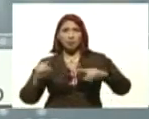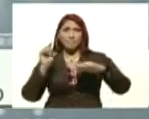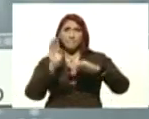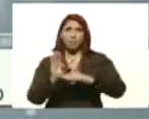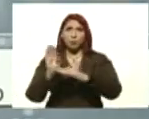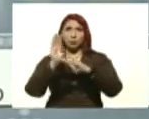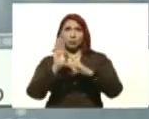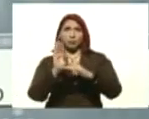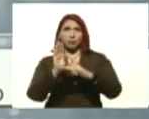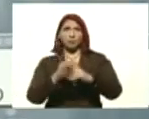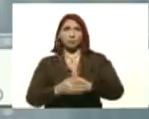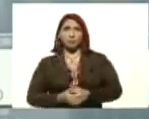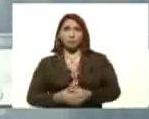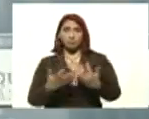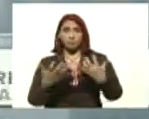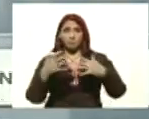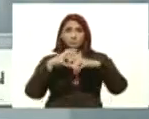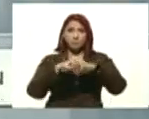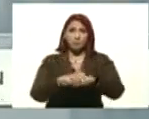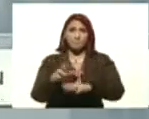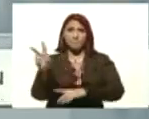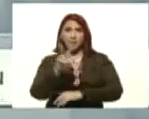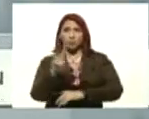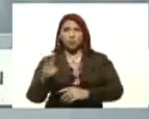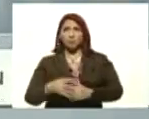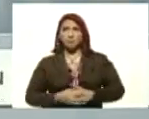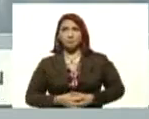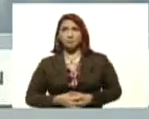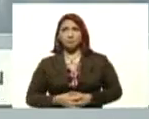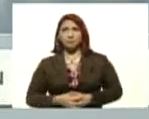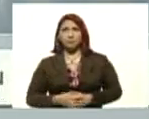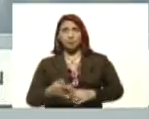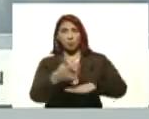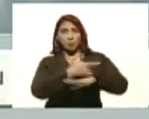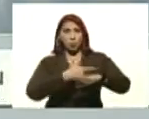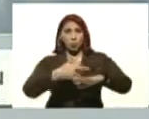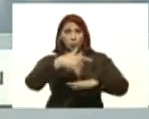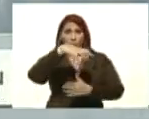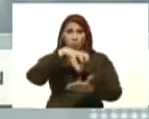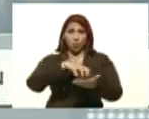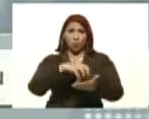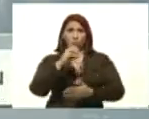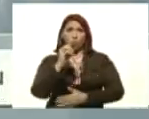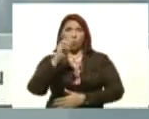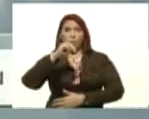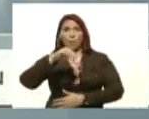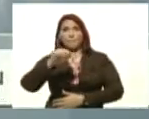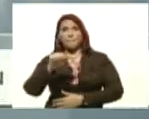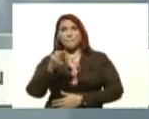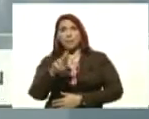protección integral de Venezuela. Gobernador Omar Prieto,